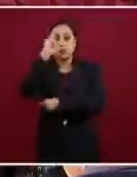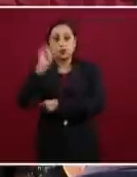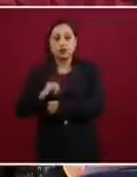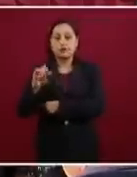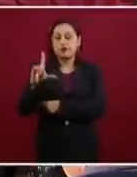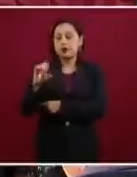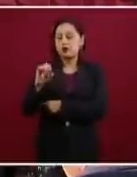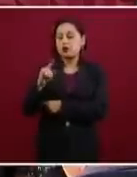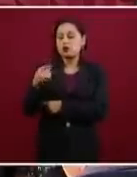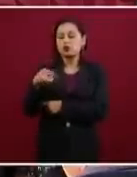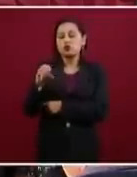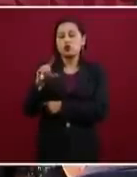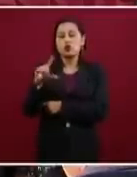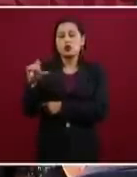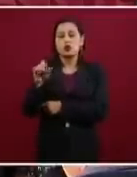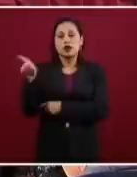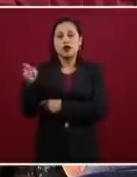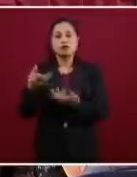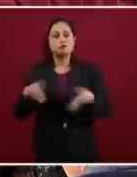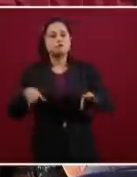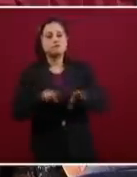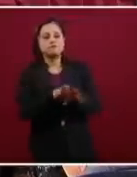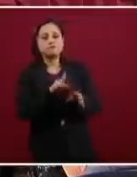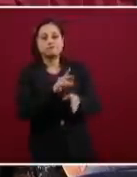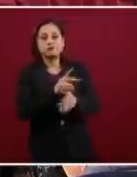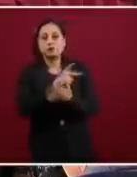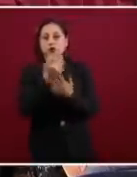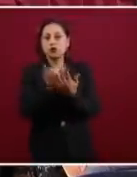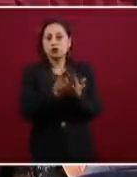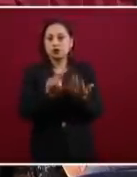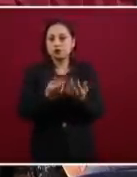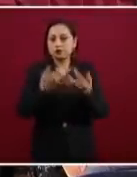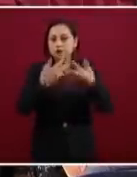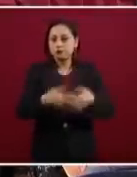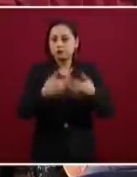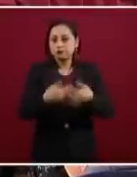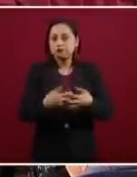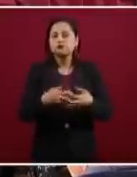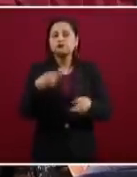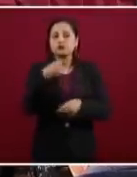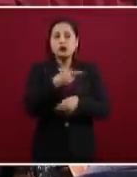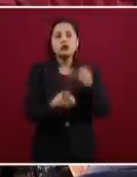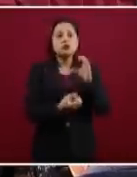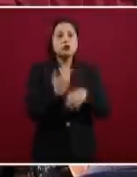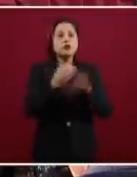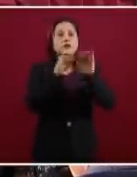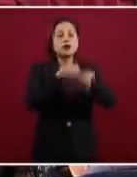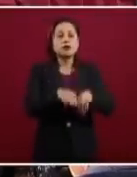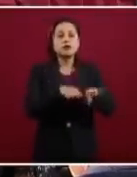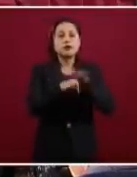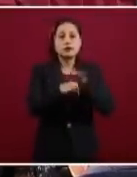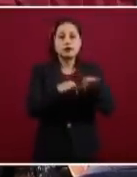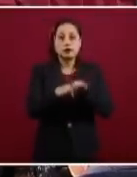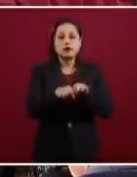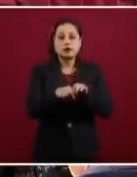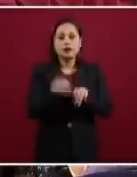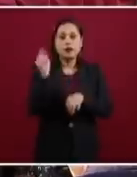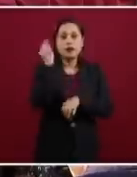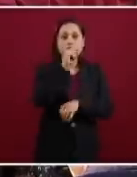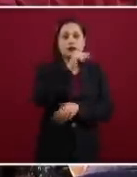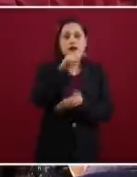frenaron este proyecto que generaría empleos en la violenta hoy sinaloa presidente